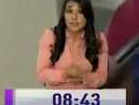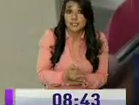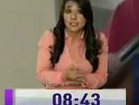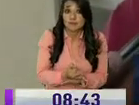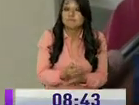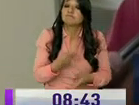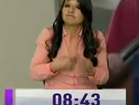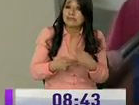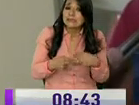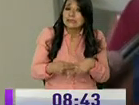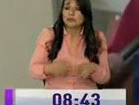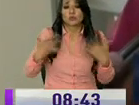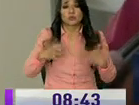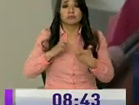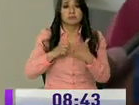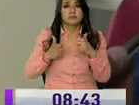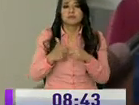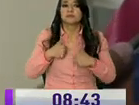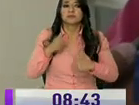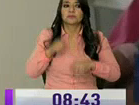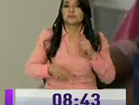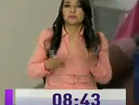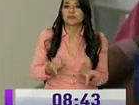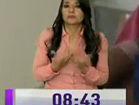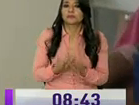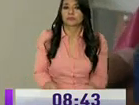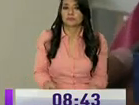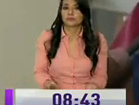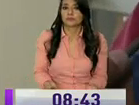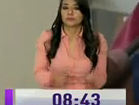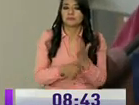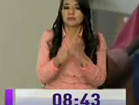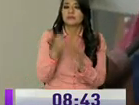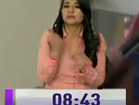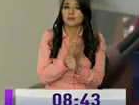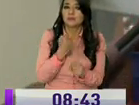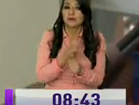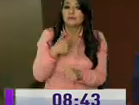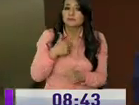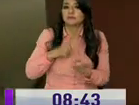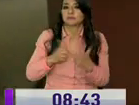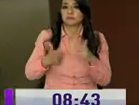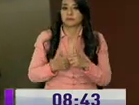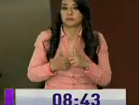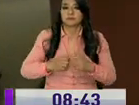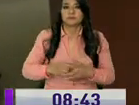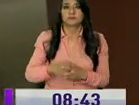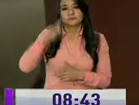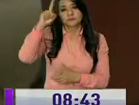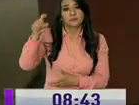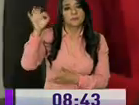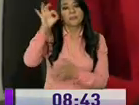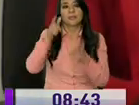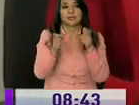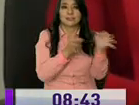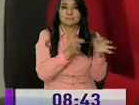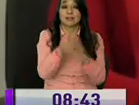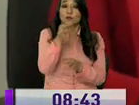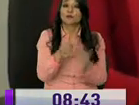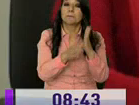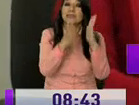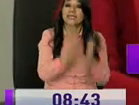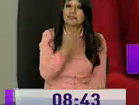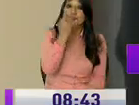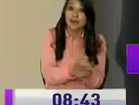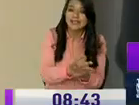minorista, tenemos graves problemas en poder resolverlo con el Ministerio del Trabajo, nuestros problemas. Desde Gobernación se explicó que la ausencia del ministro fue